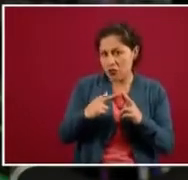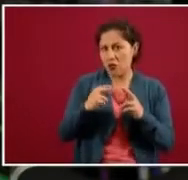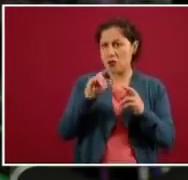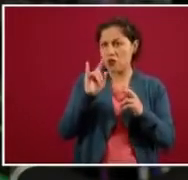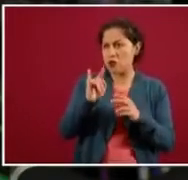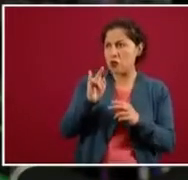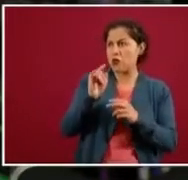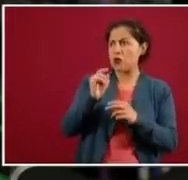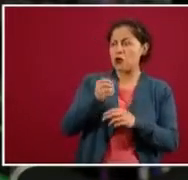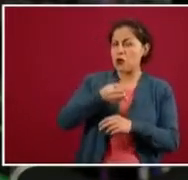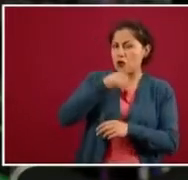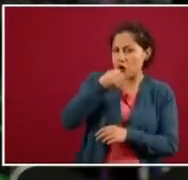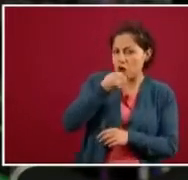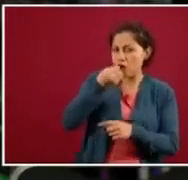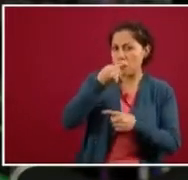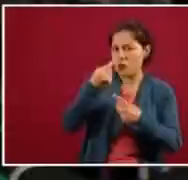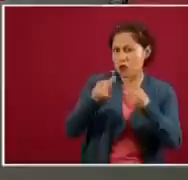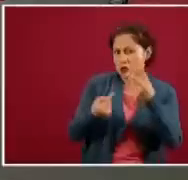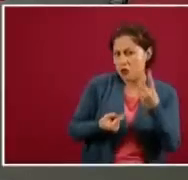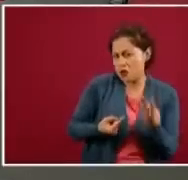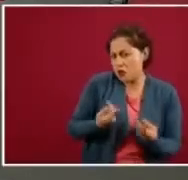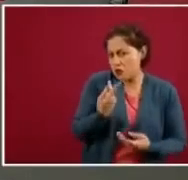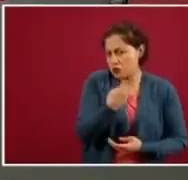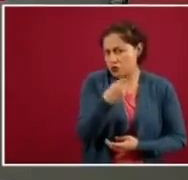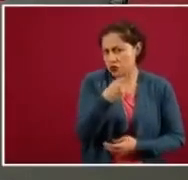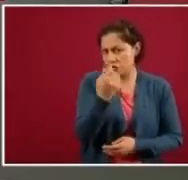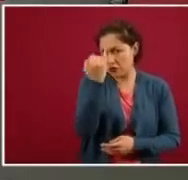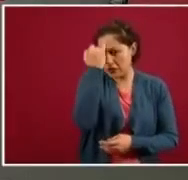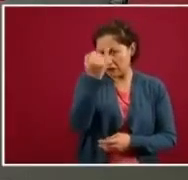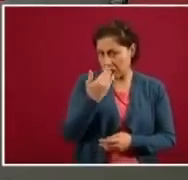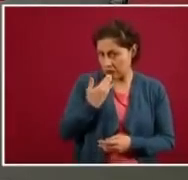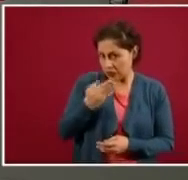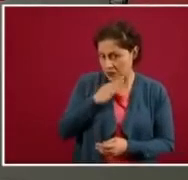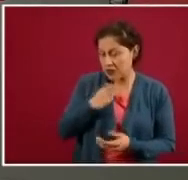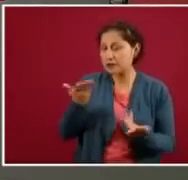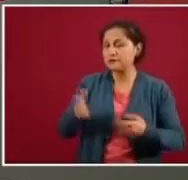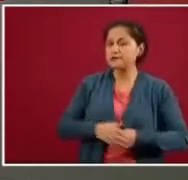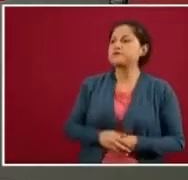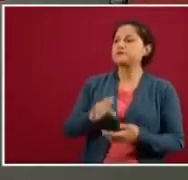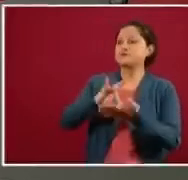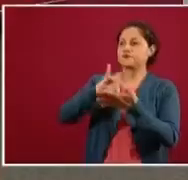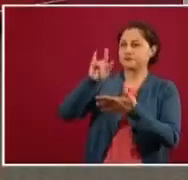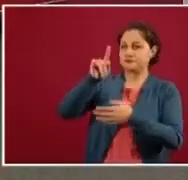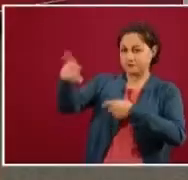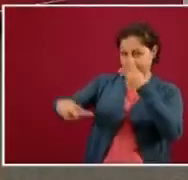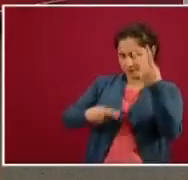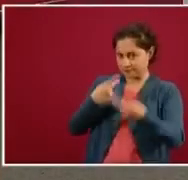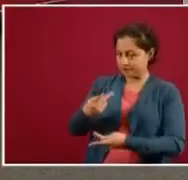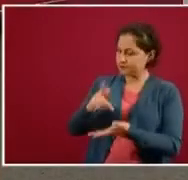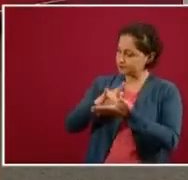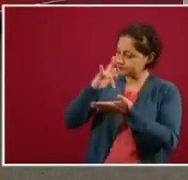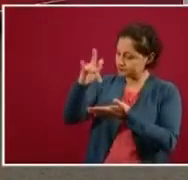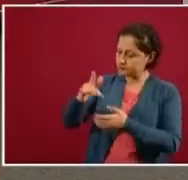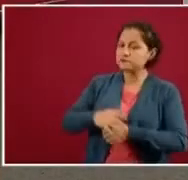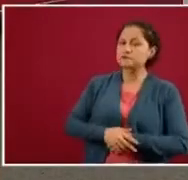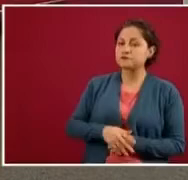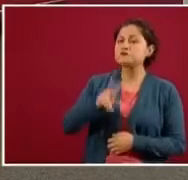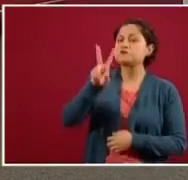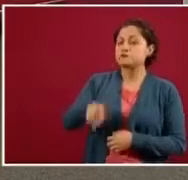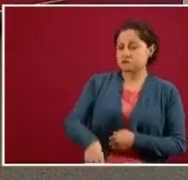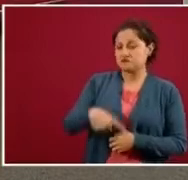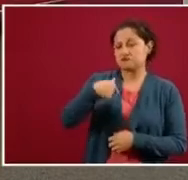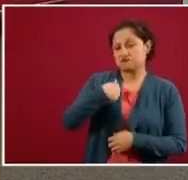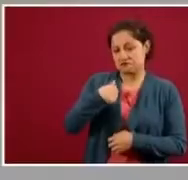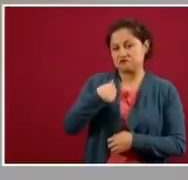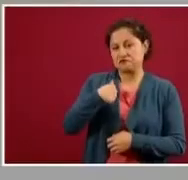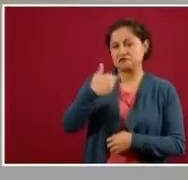Son estas preguntas, subsecretario, Gracias. por favor. Me gustan mucho sus preguntas, las aprecio. Y por lo mismo, porque me parecen